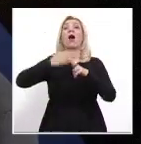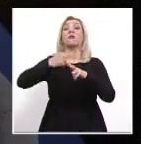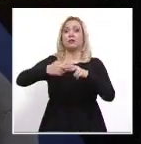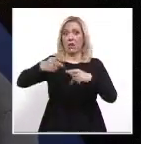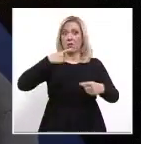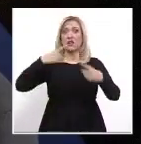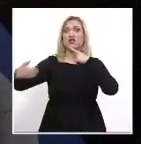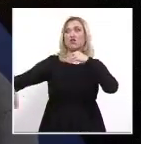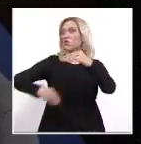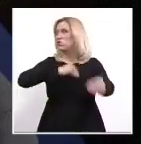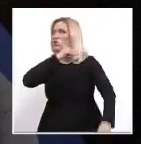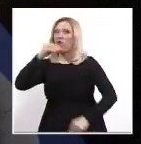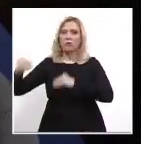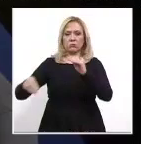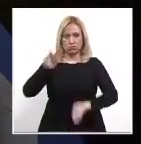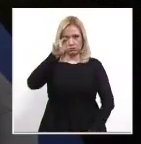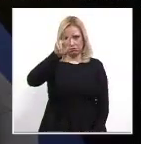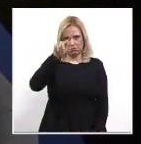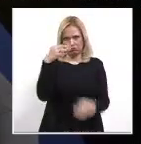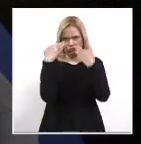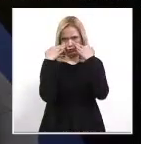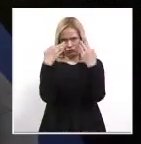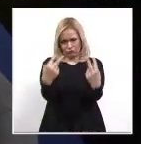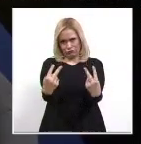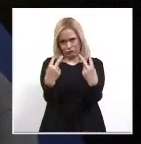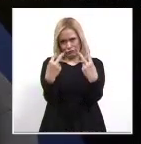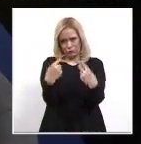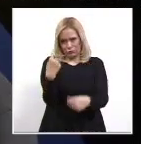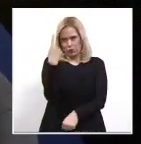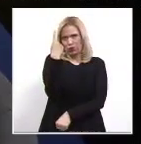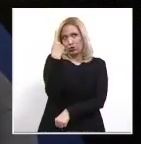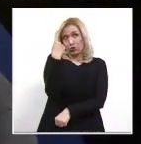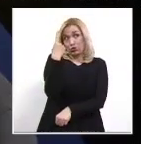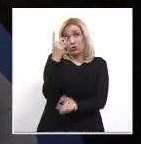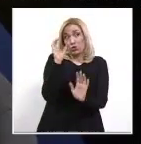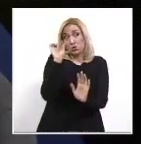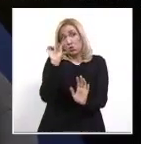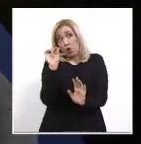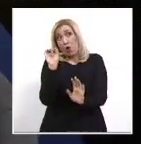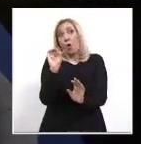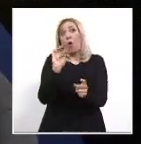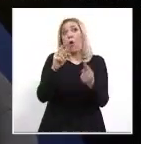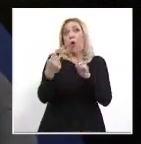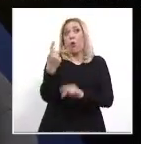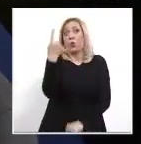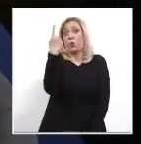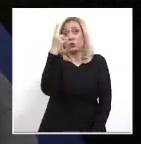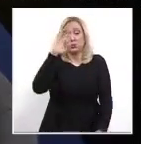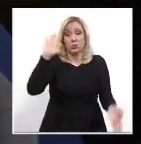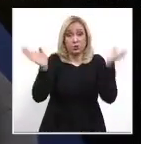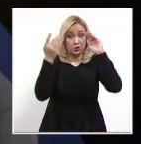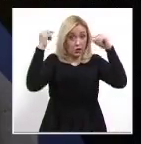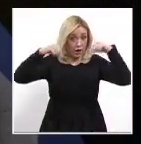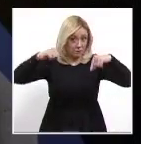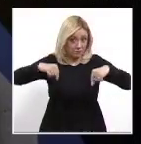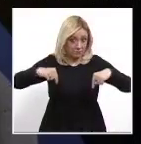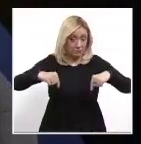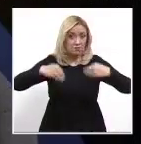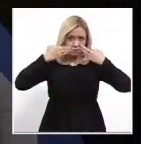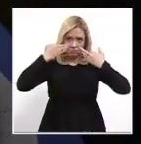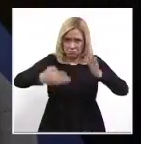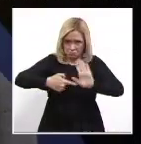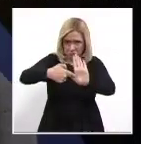discusión con televisión. Somos, si no es que el único, de los pocos o el único tribunal del mundo. Ahí está la transparencia.